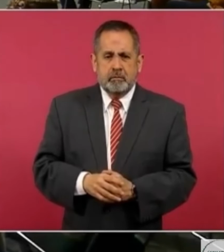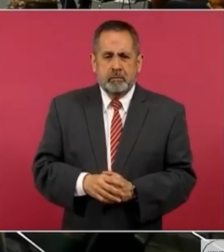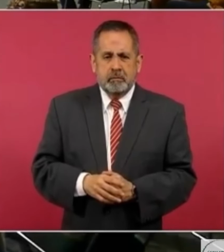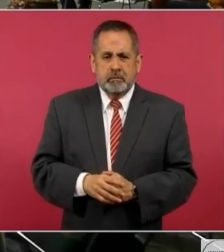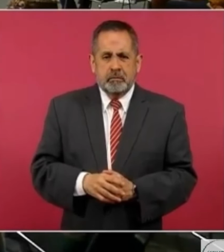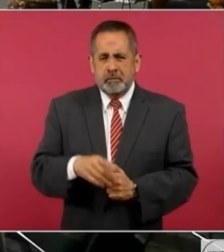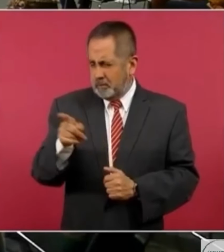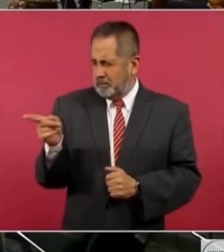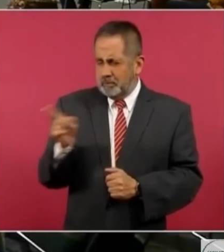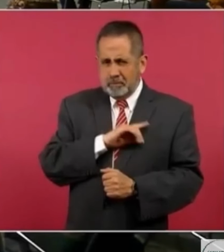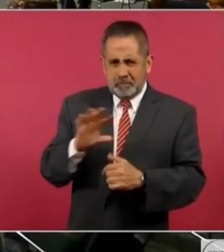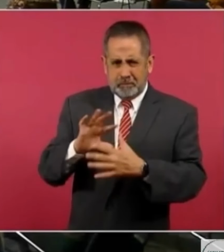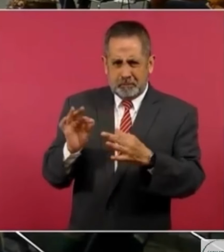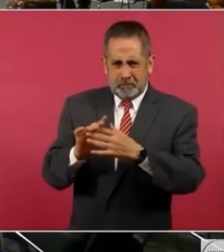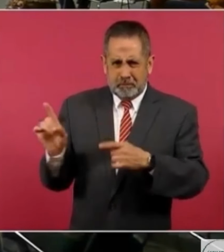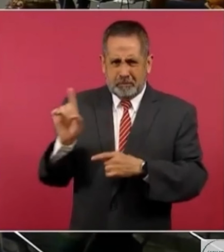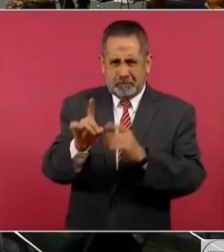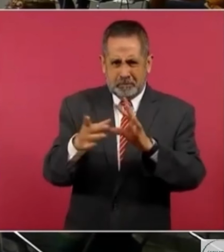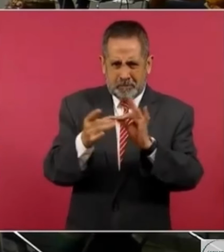¿Puedes explicarlo cómo es?